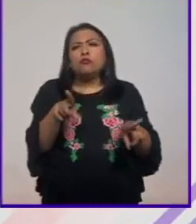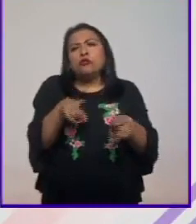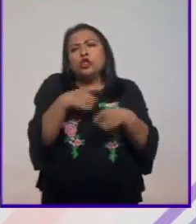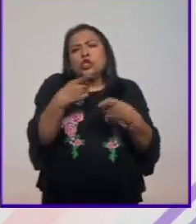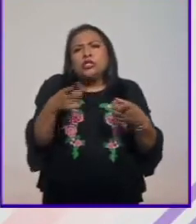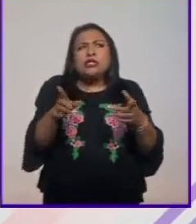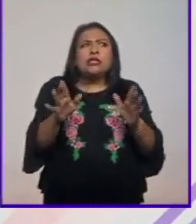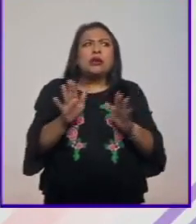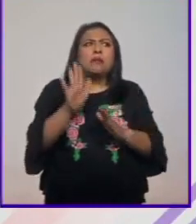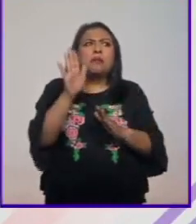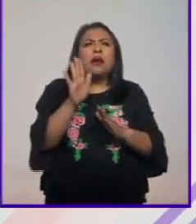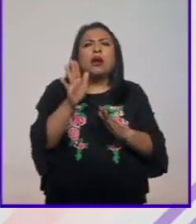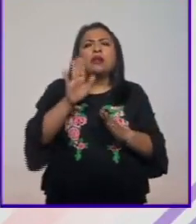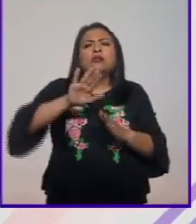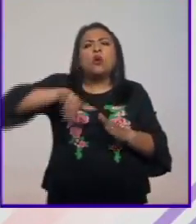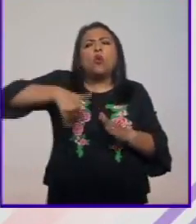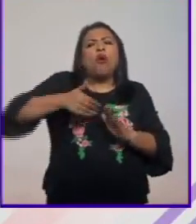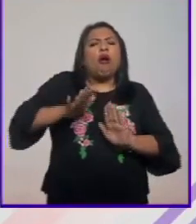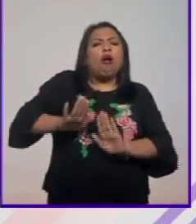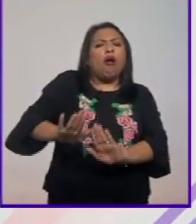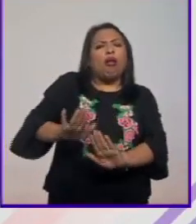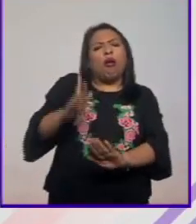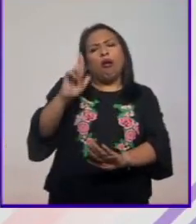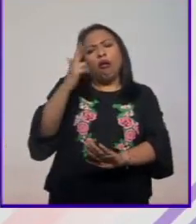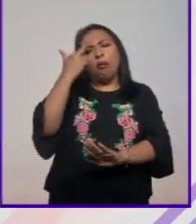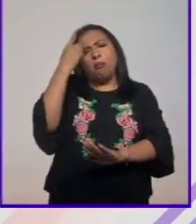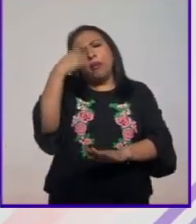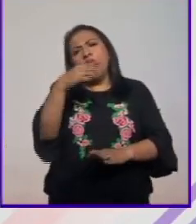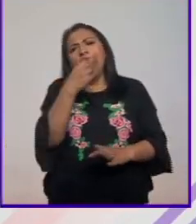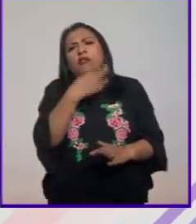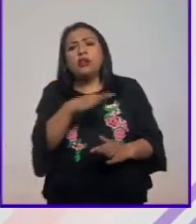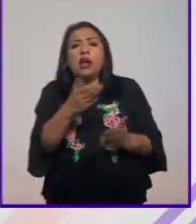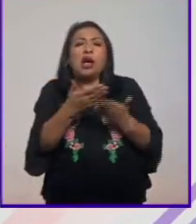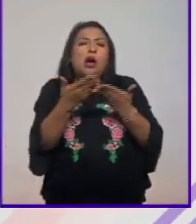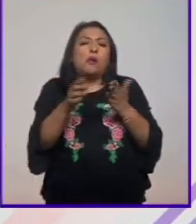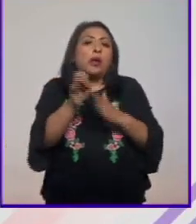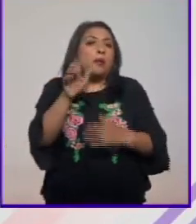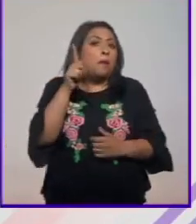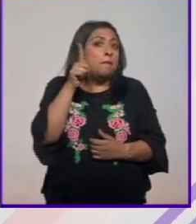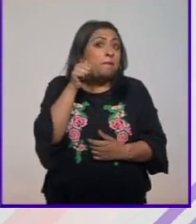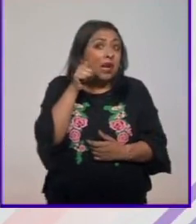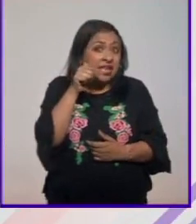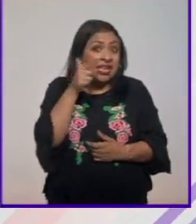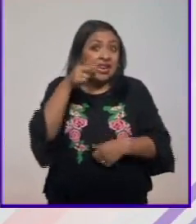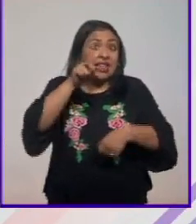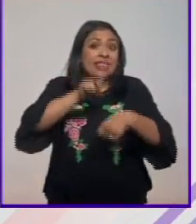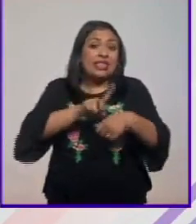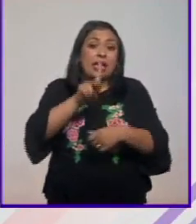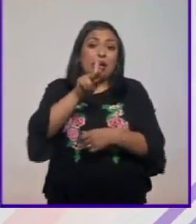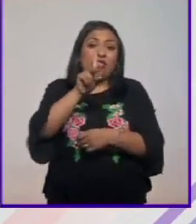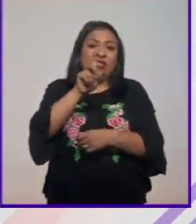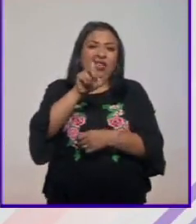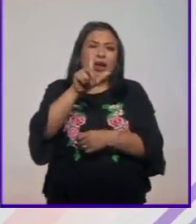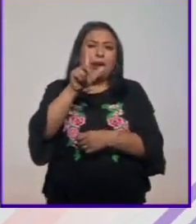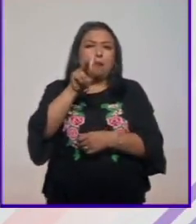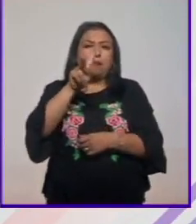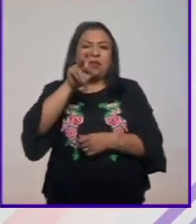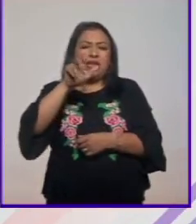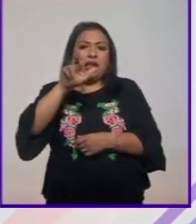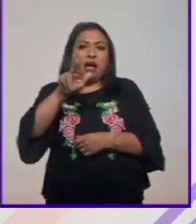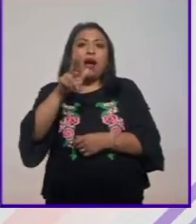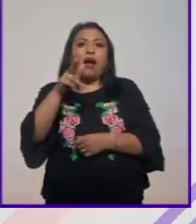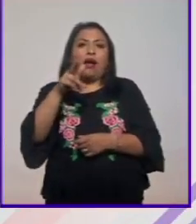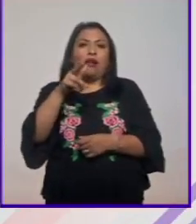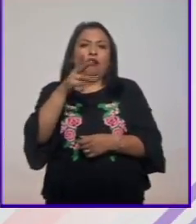quedado como en el baúl de los recuerdos o para las festejos, que ahora, por ejemplo, mañana es el Día del Pilar, la Virgen del Pilar, que es la fiesta